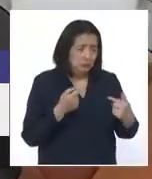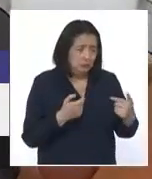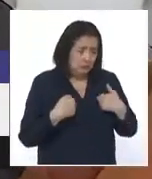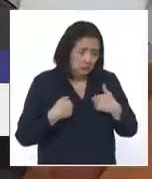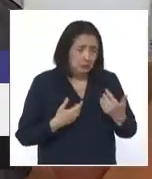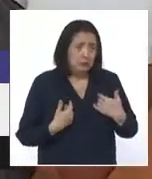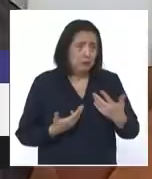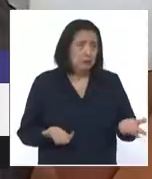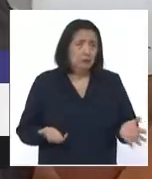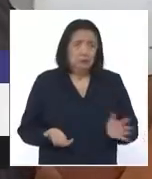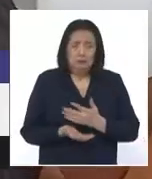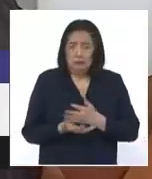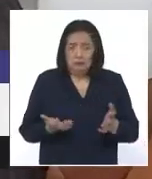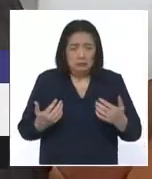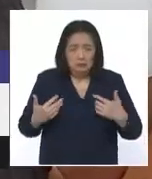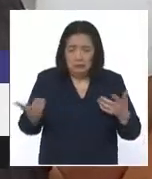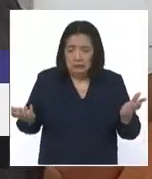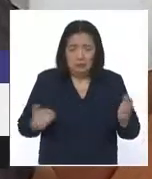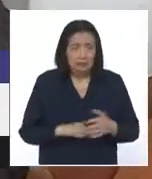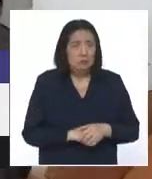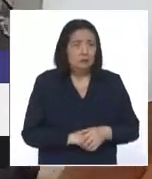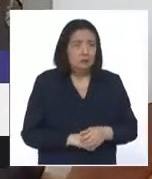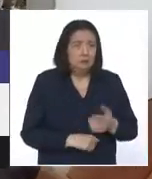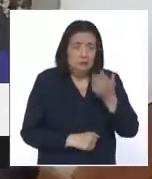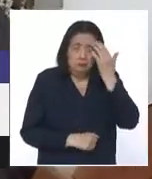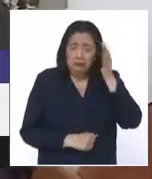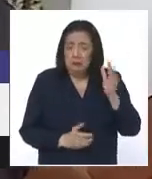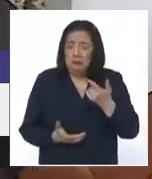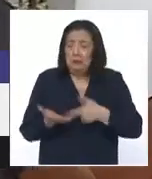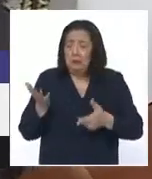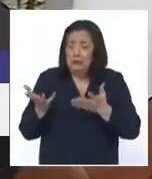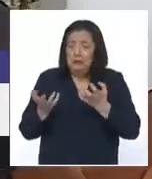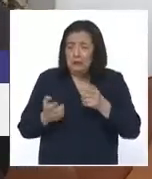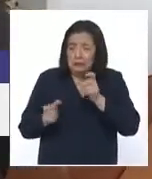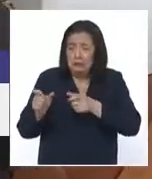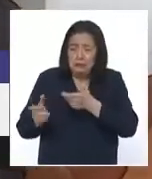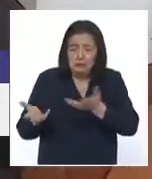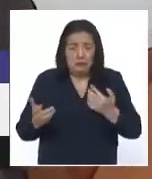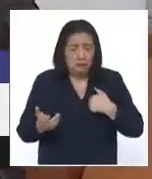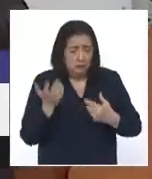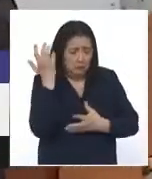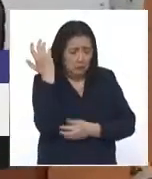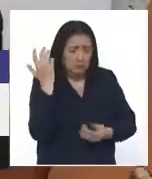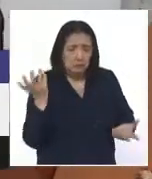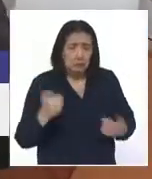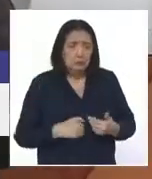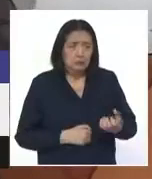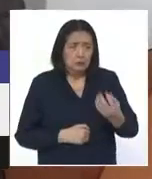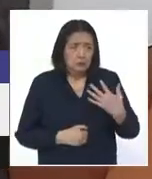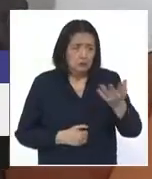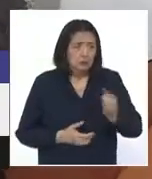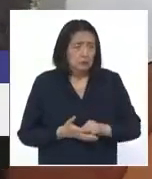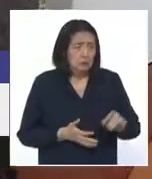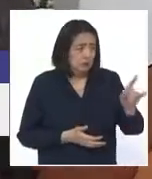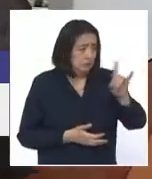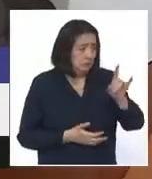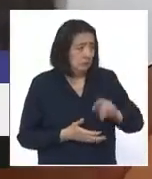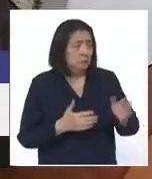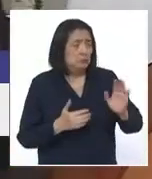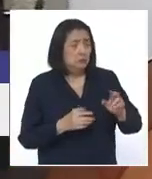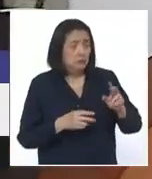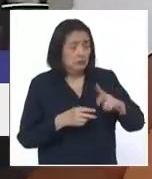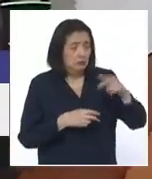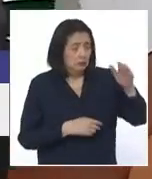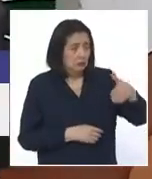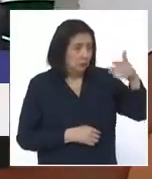tengo. No tengo más. ¿Pero qué es lo que quieren? No, soy pobre. Como dice, utilizo la pared del vecino de la